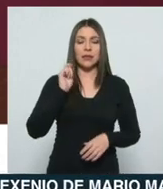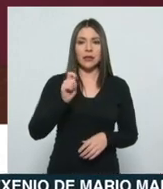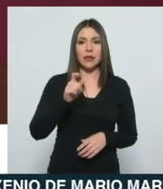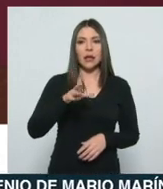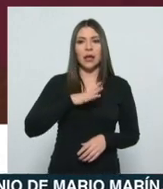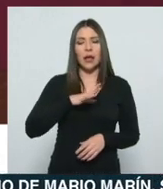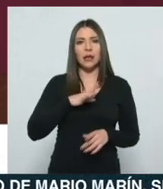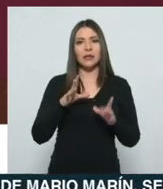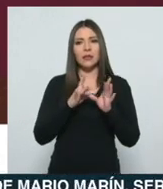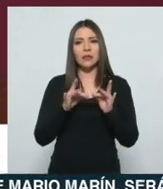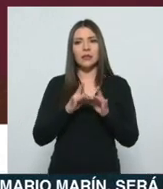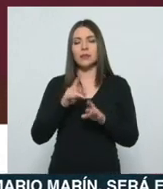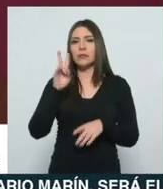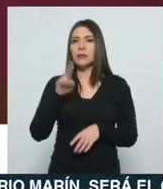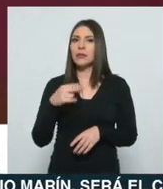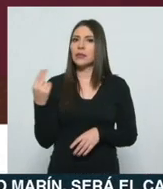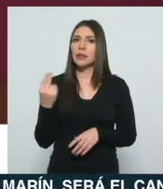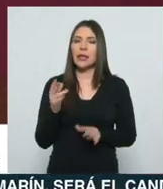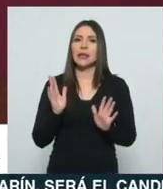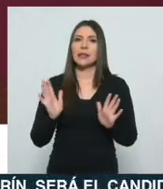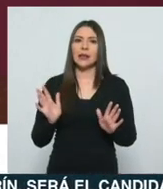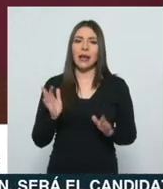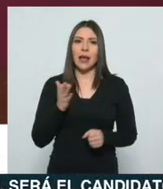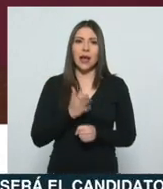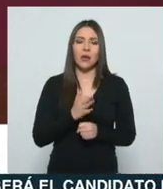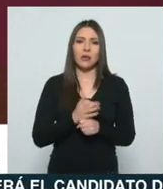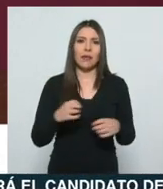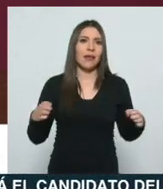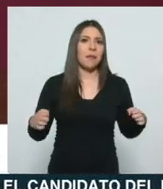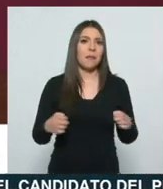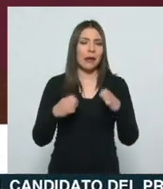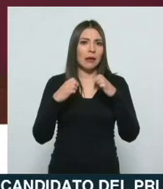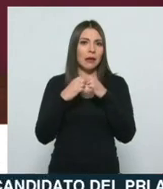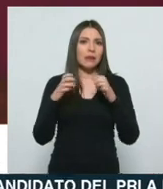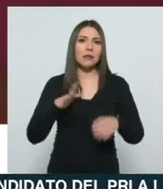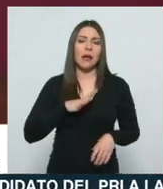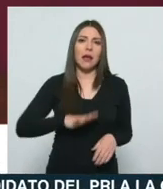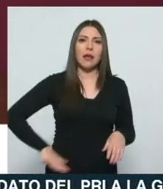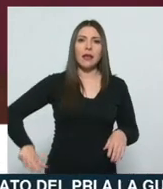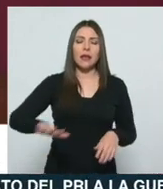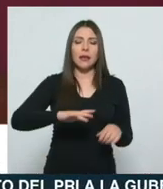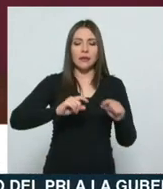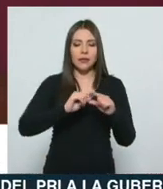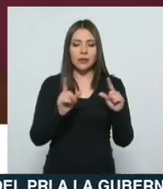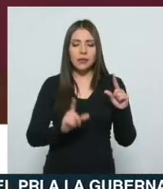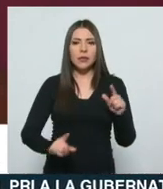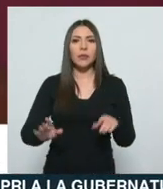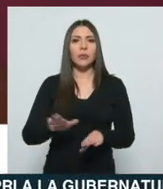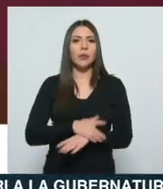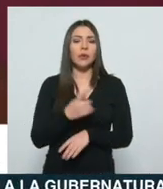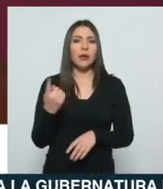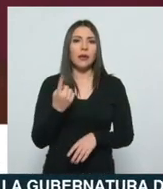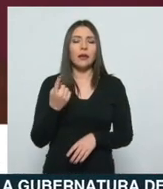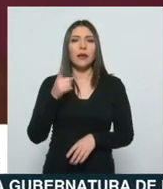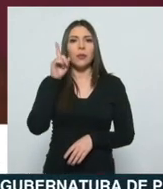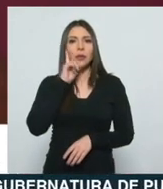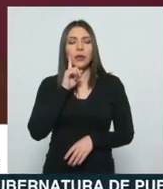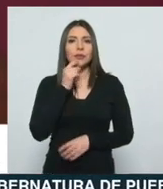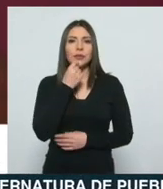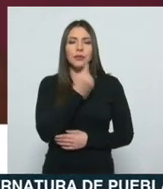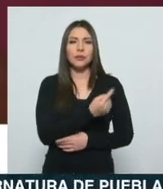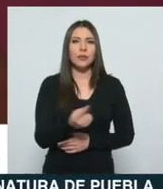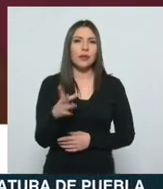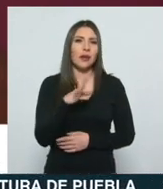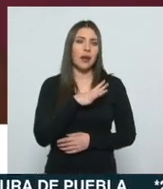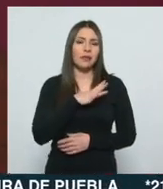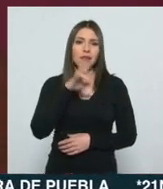la situación de emergencia que vive nuestro país en materia de seguridad, donde las mujeres y las niñas se encuentran en una